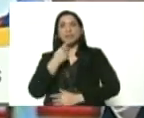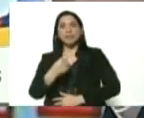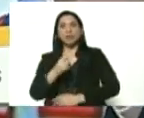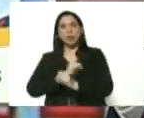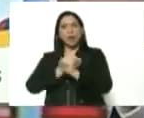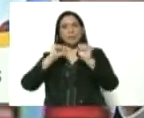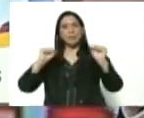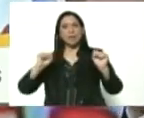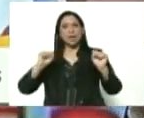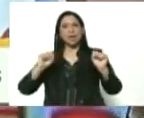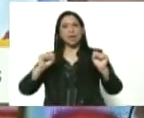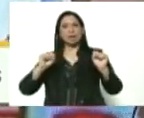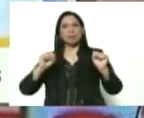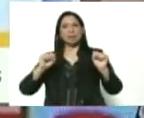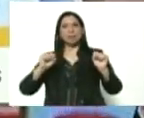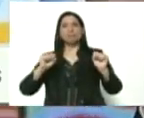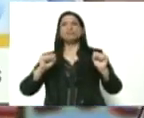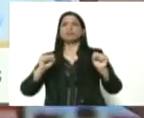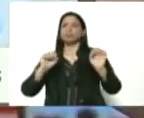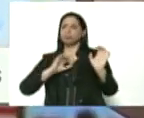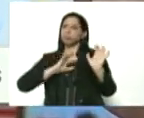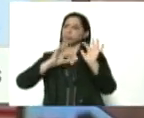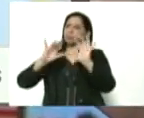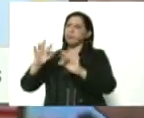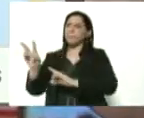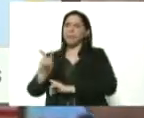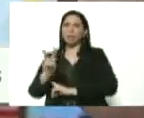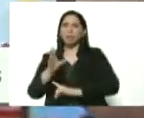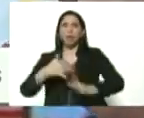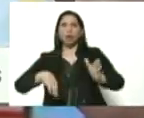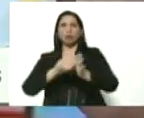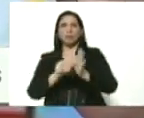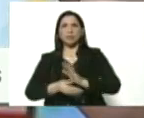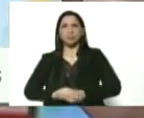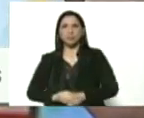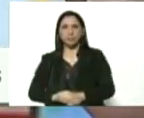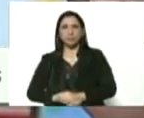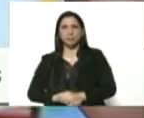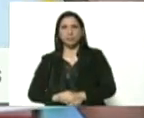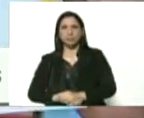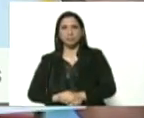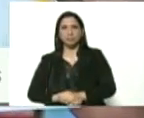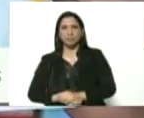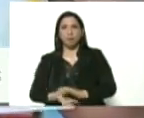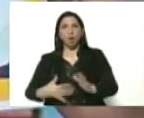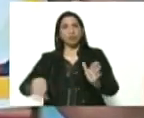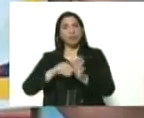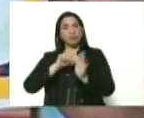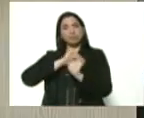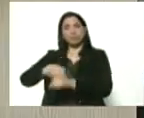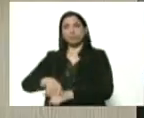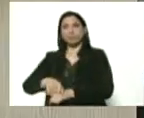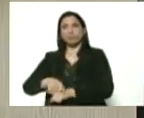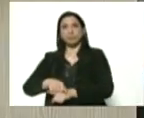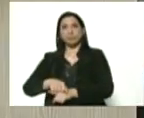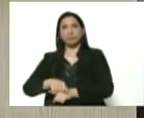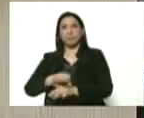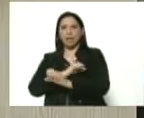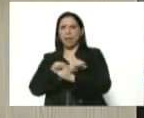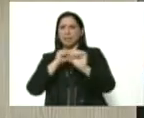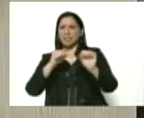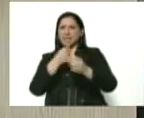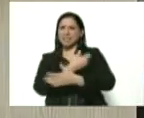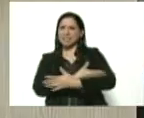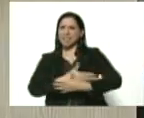mañana está viniendo para Venezuela otra vez. Otra vez fue derrotada. La mañana de